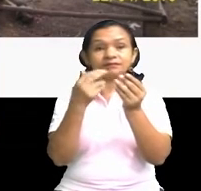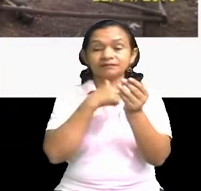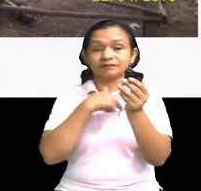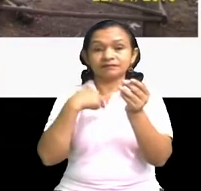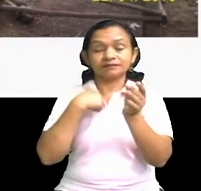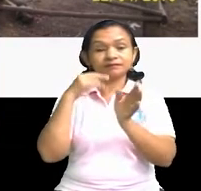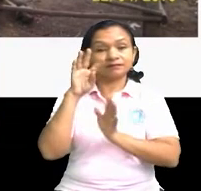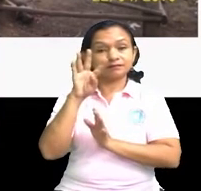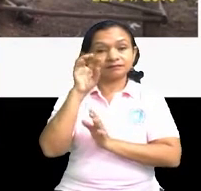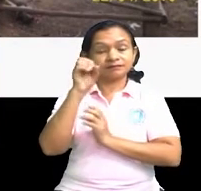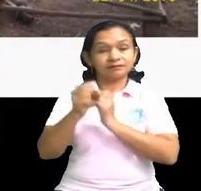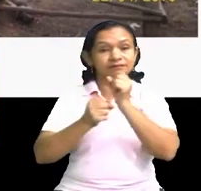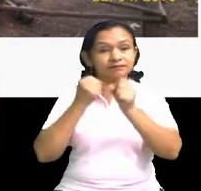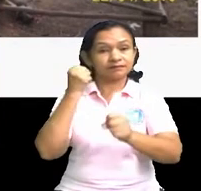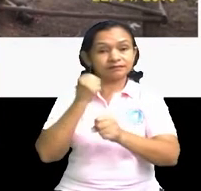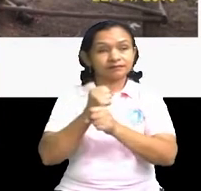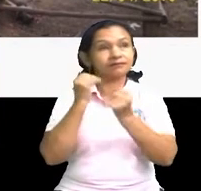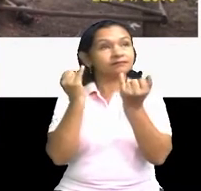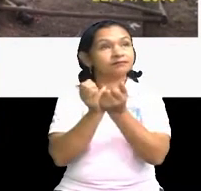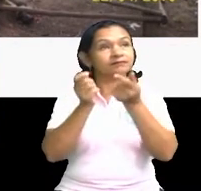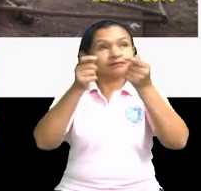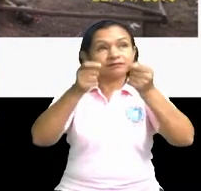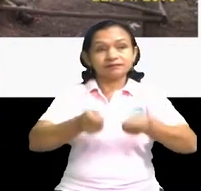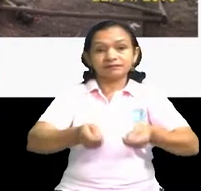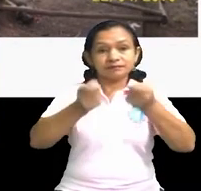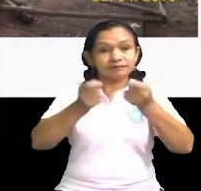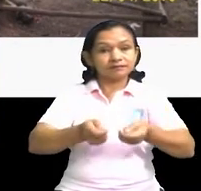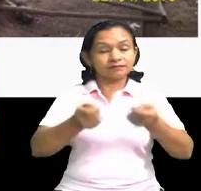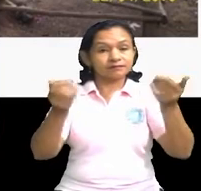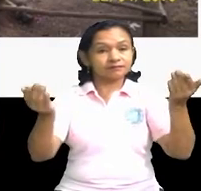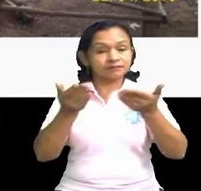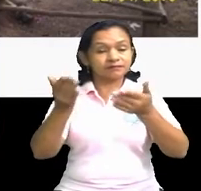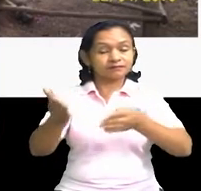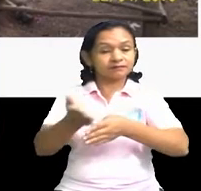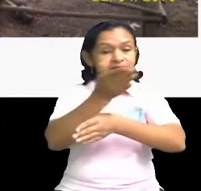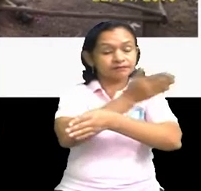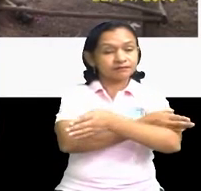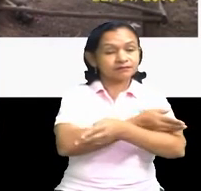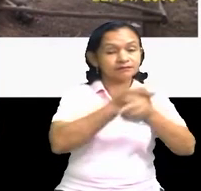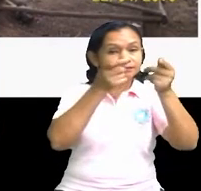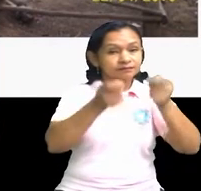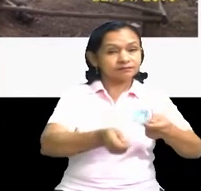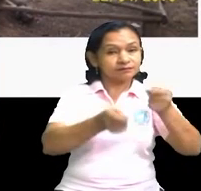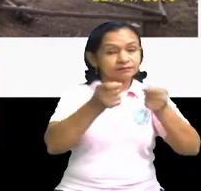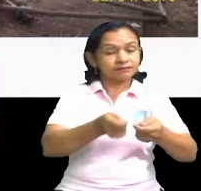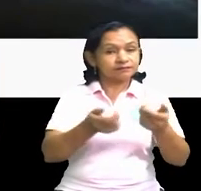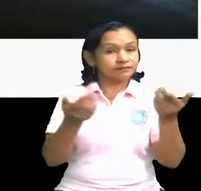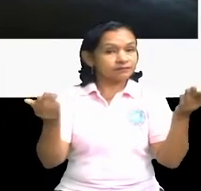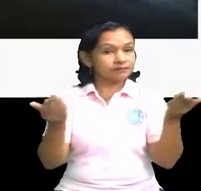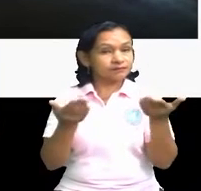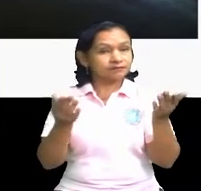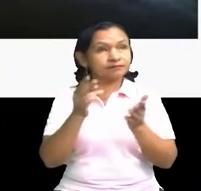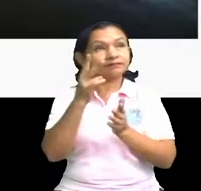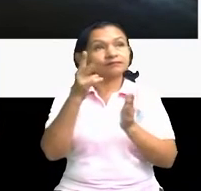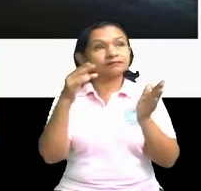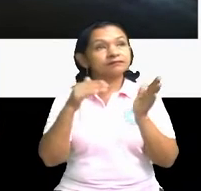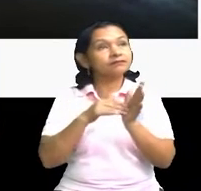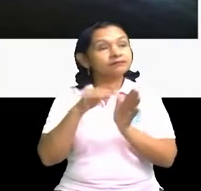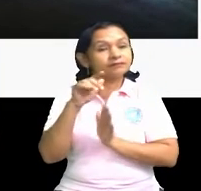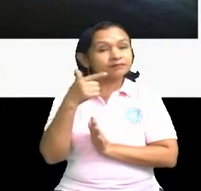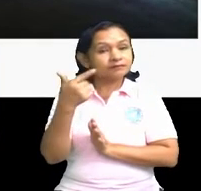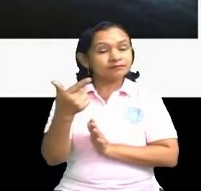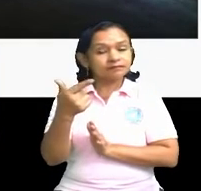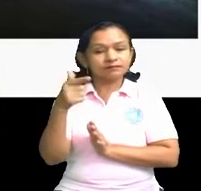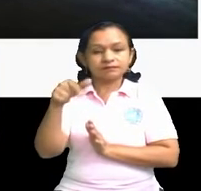hace 40 años, está en Granada. Imagínense cómo estaban en Granada las instalaciones en el 2007 que